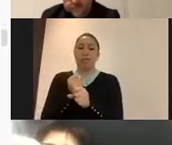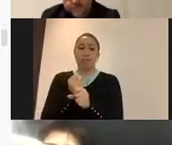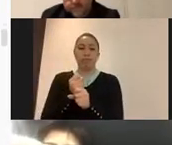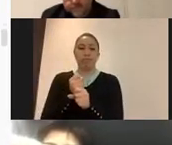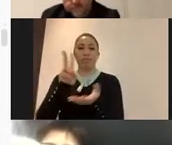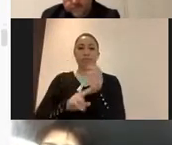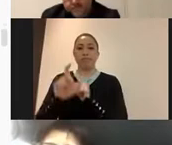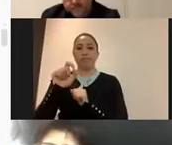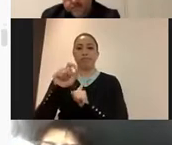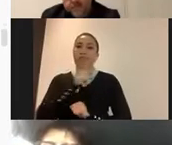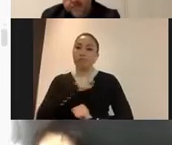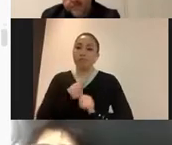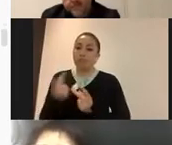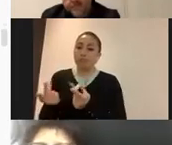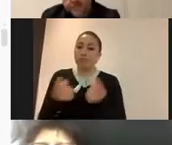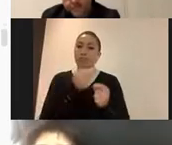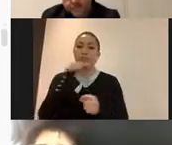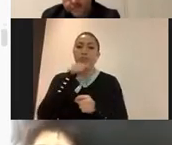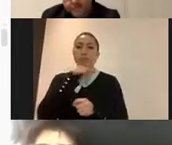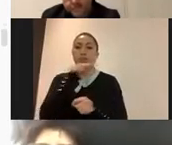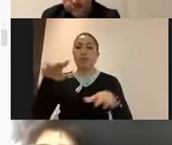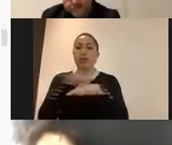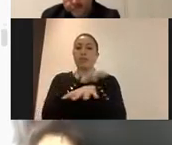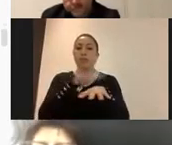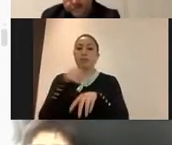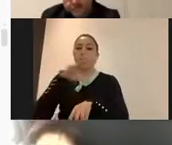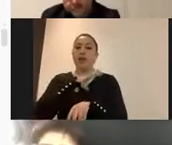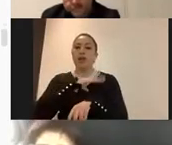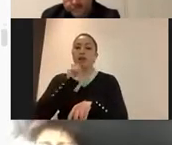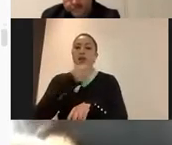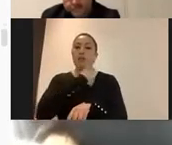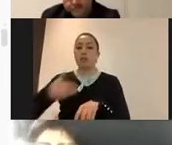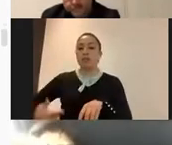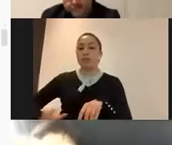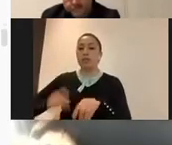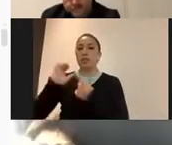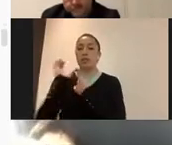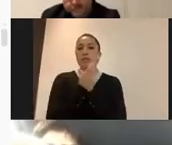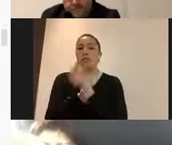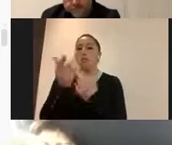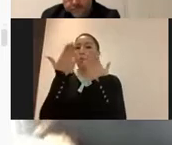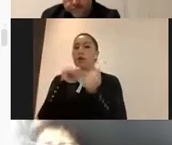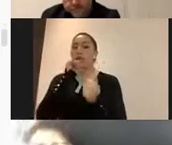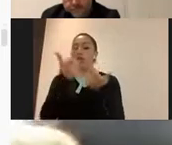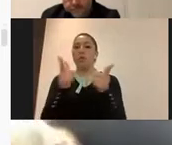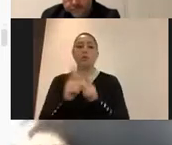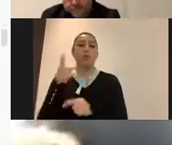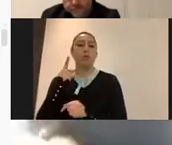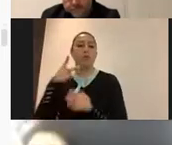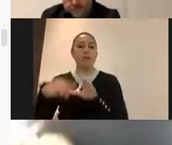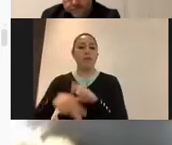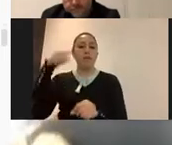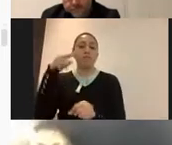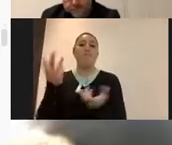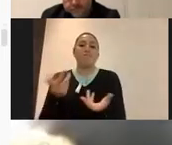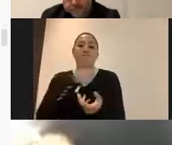regularizar algunas presidencias que se encuentran evidentemente sin la condición jurídica puntual, y